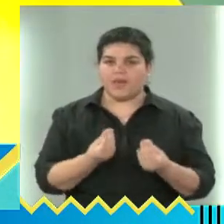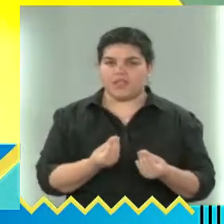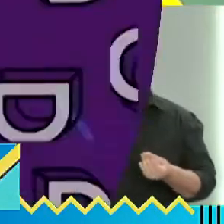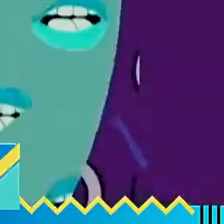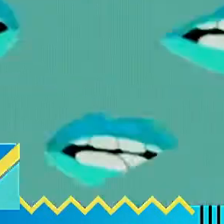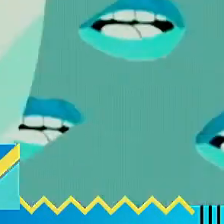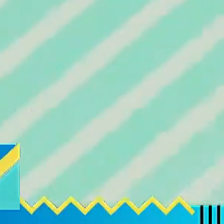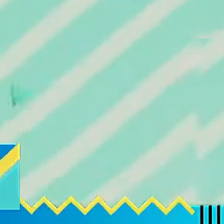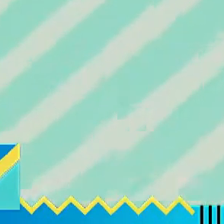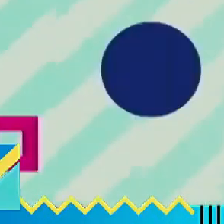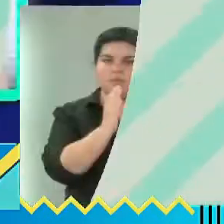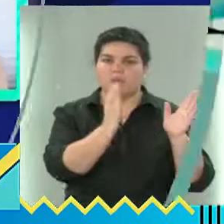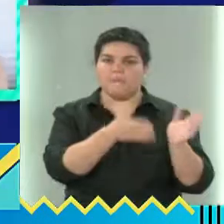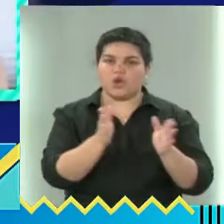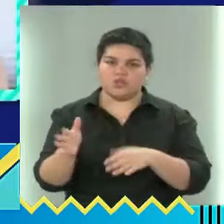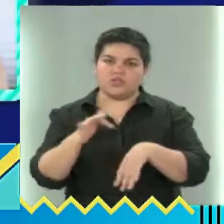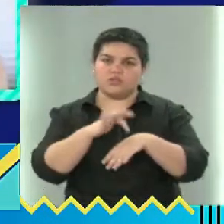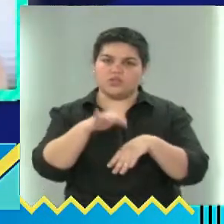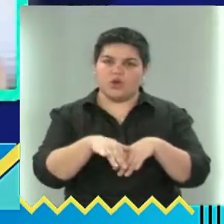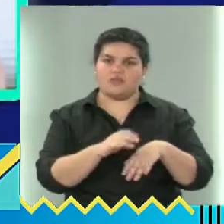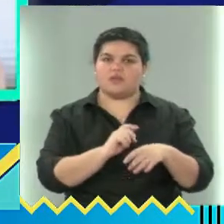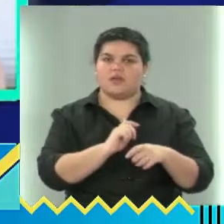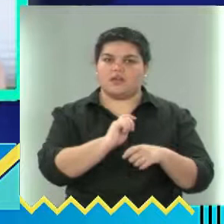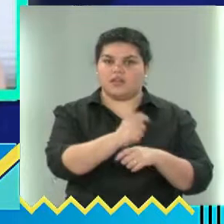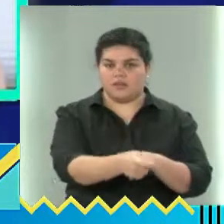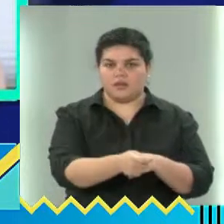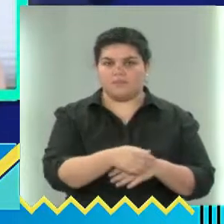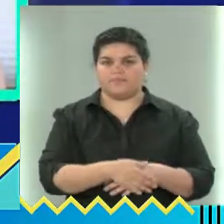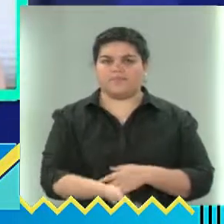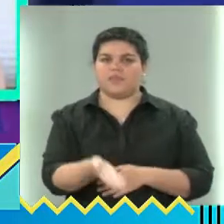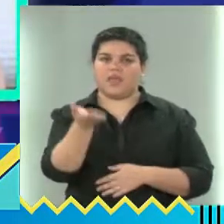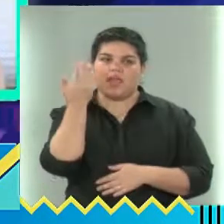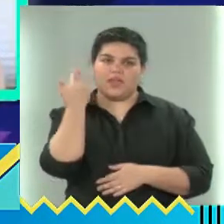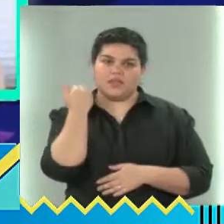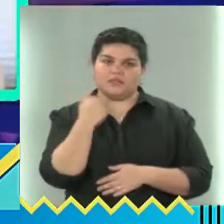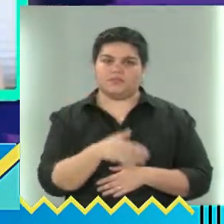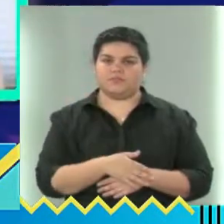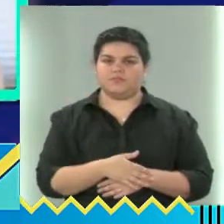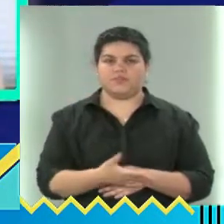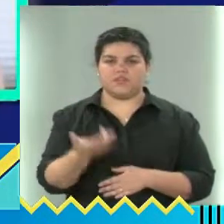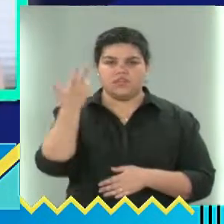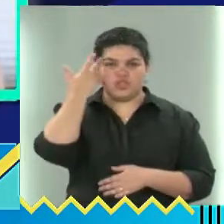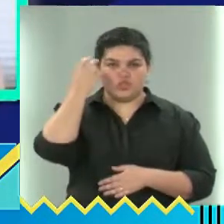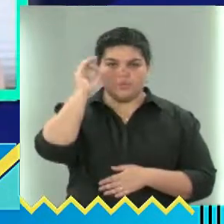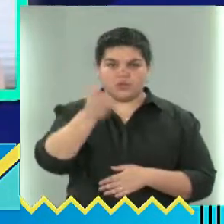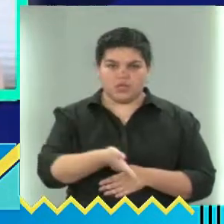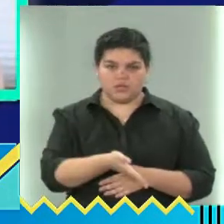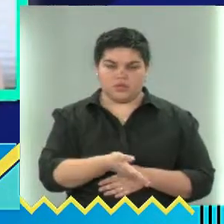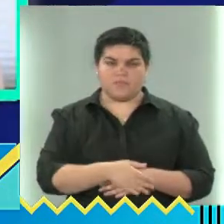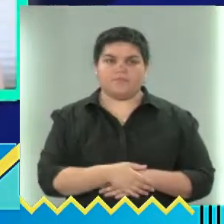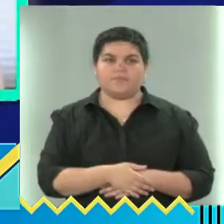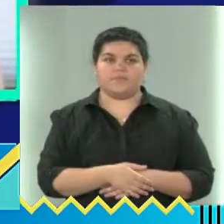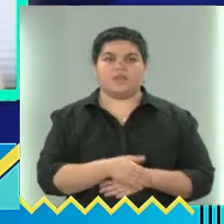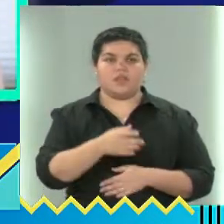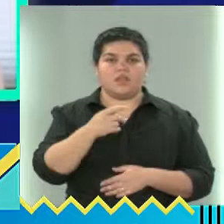donación, donde sí antes se veía, estamos 18% que se está trabajando en lograr